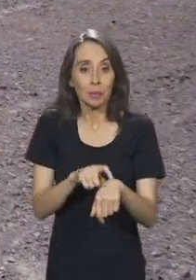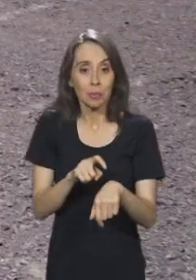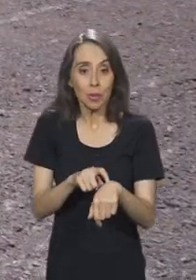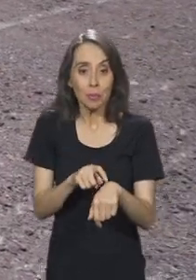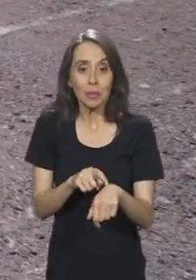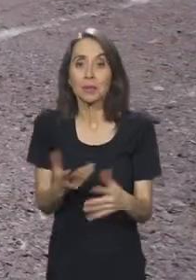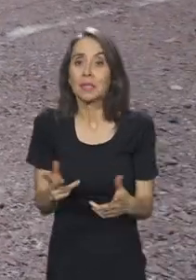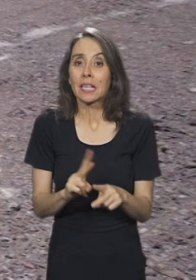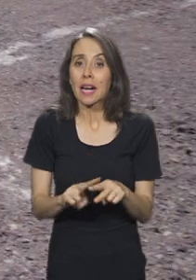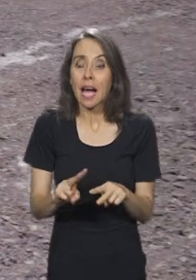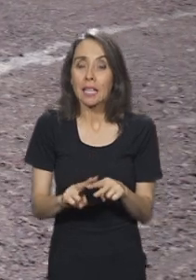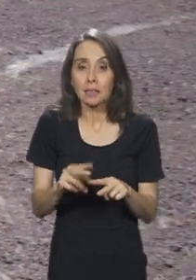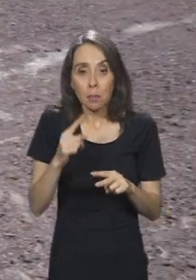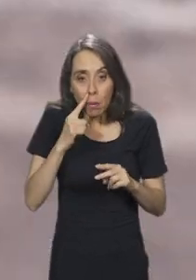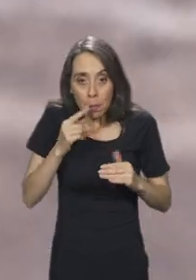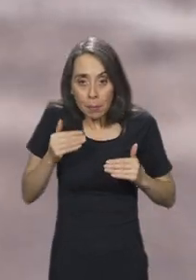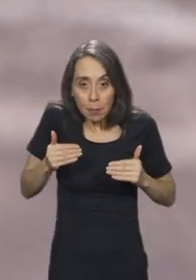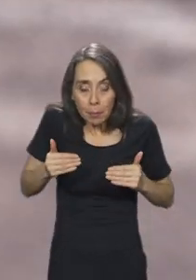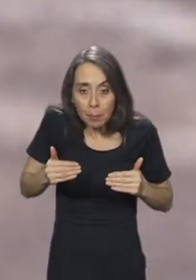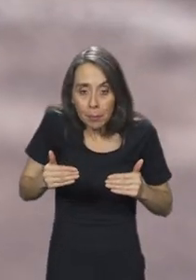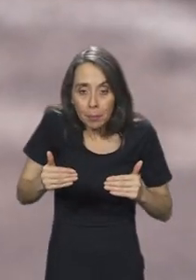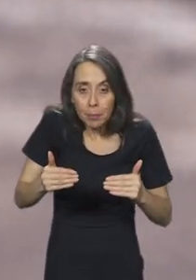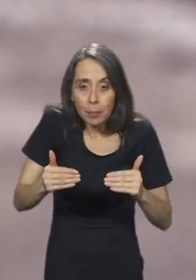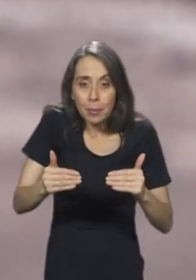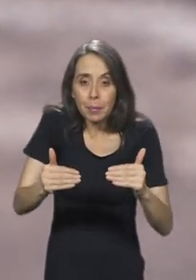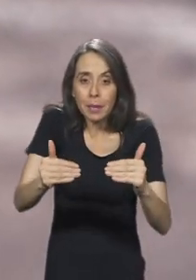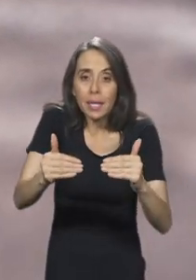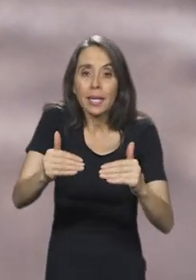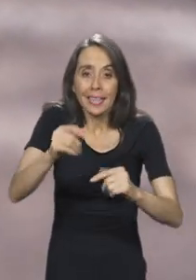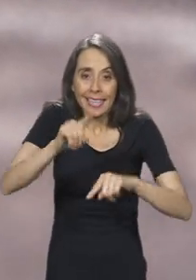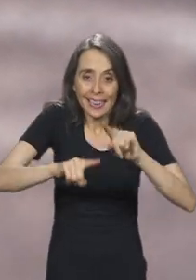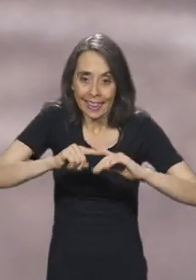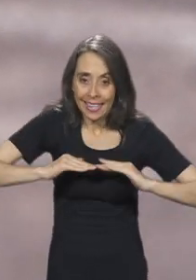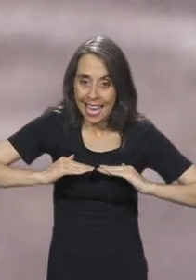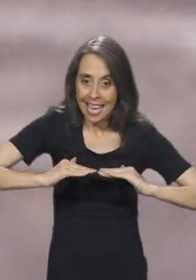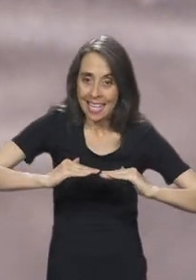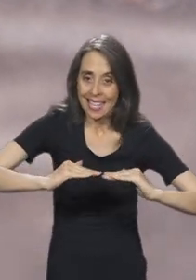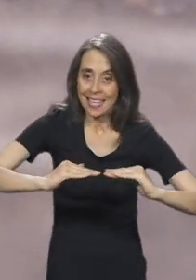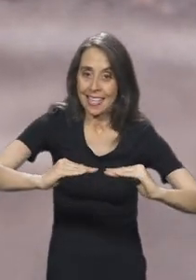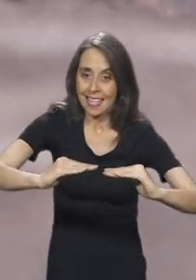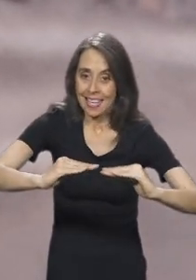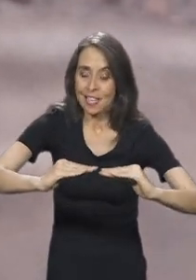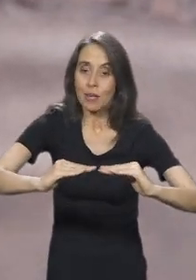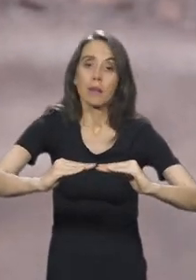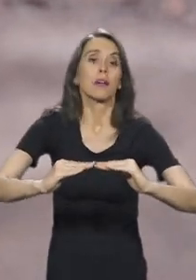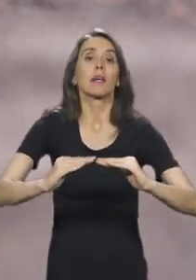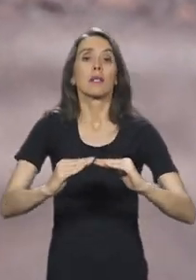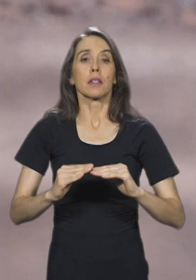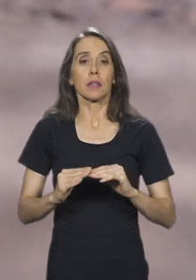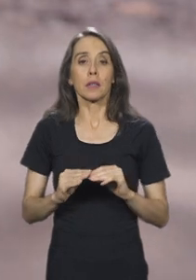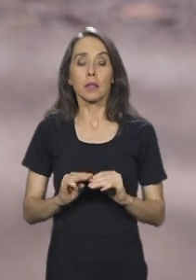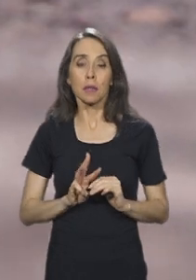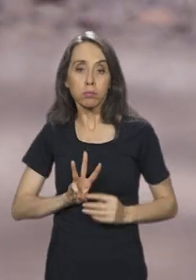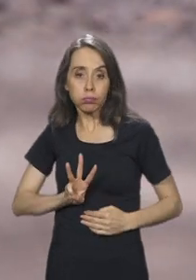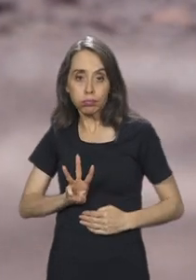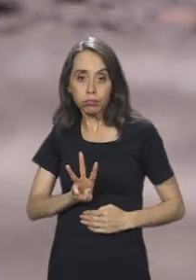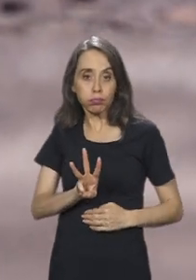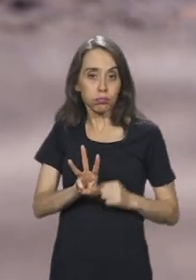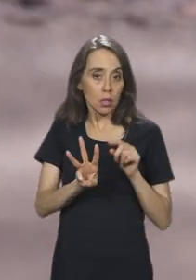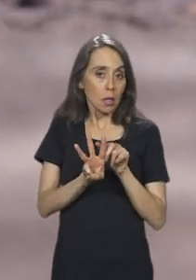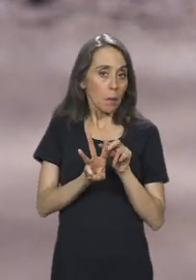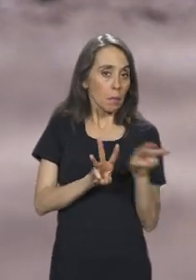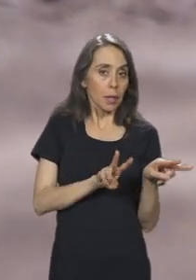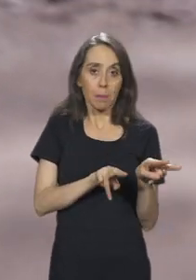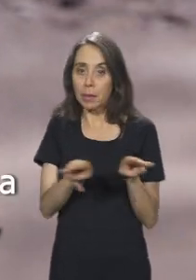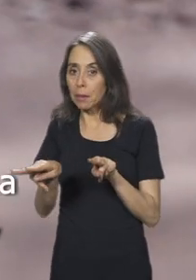En este momento lo que estamos haciendo es un escaneo de la superficie. Entonces, miramos en todas